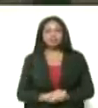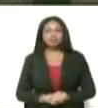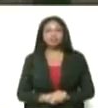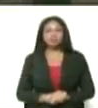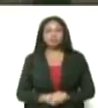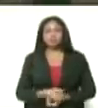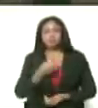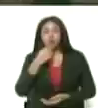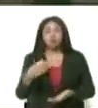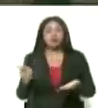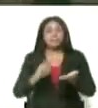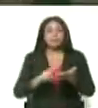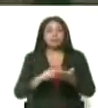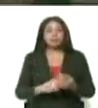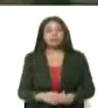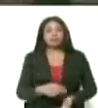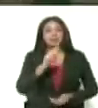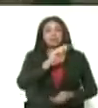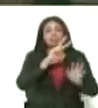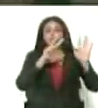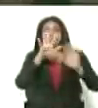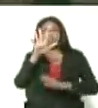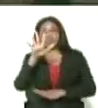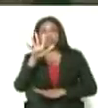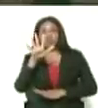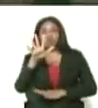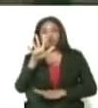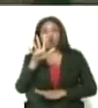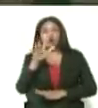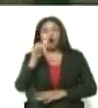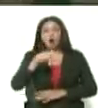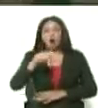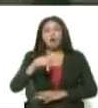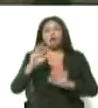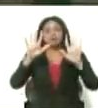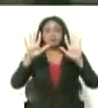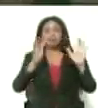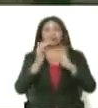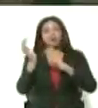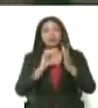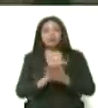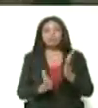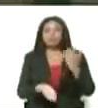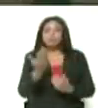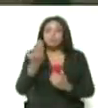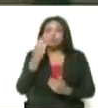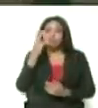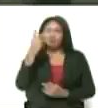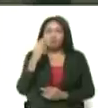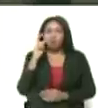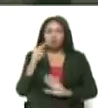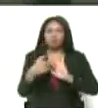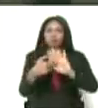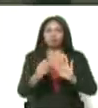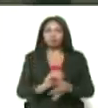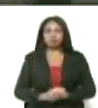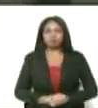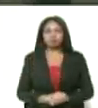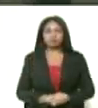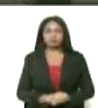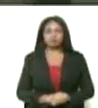Bueno, repito, 175 casos al 10 de abril. Es importante esta cifra que vamos a dar. De